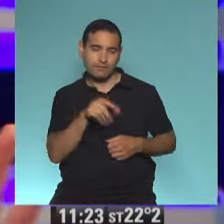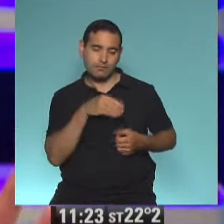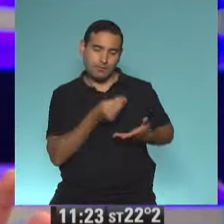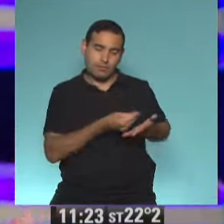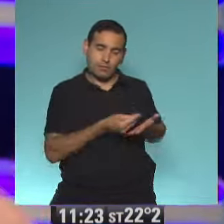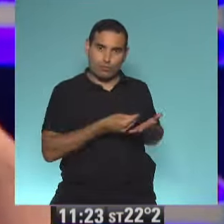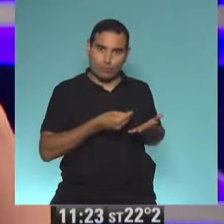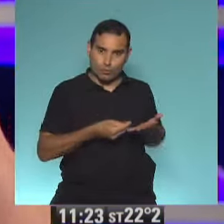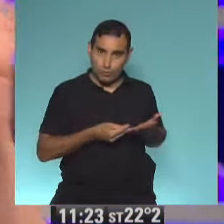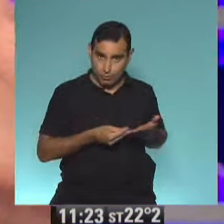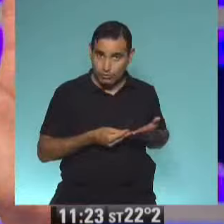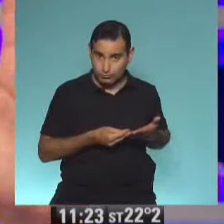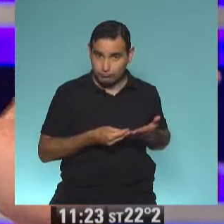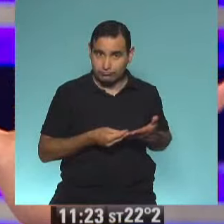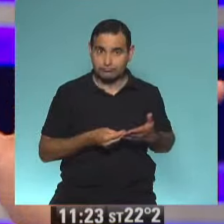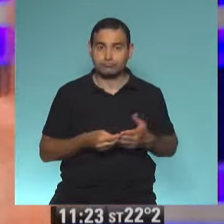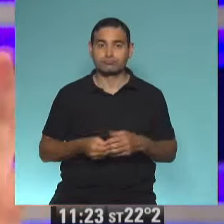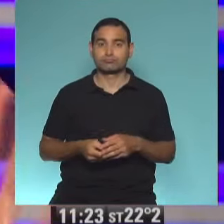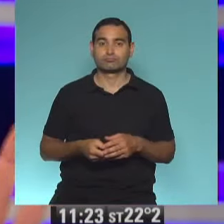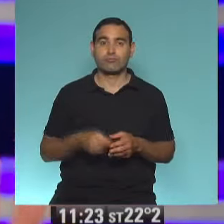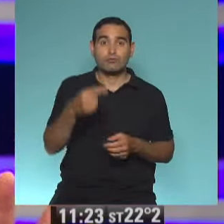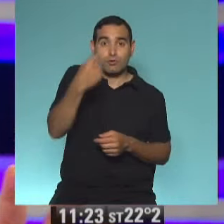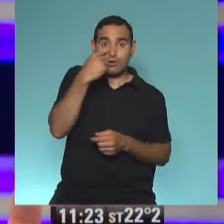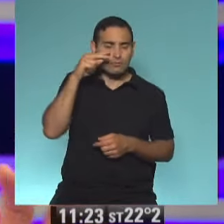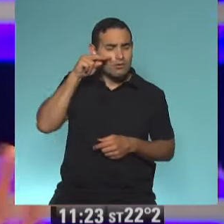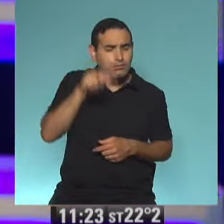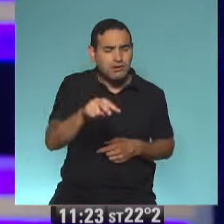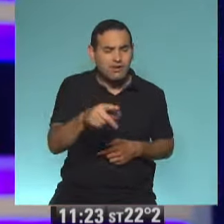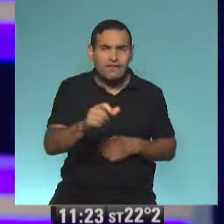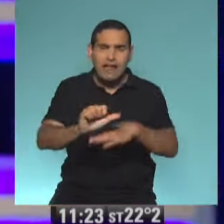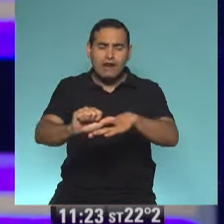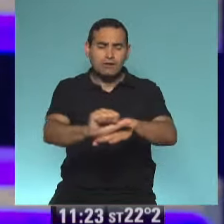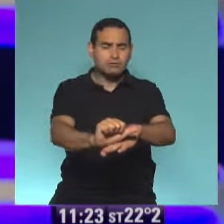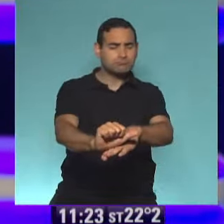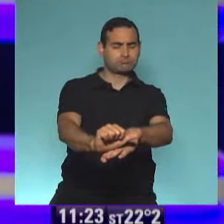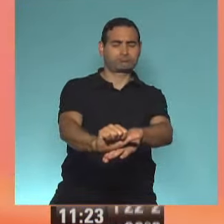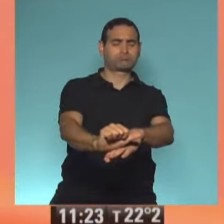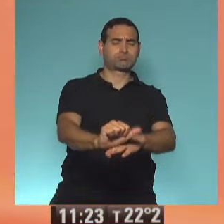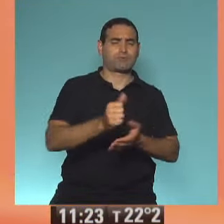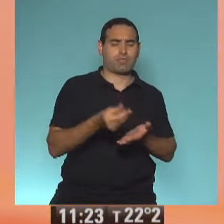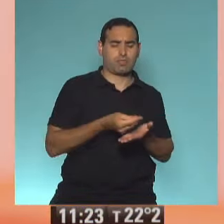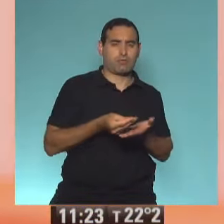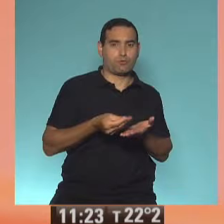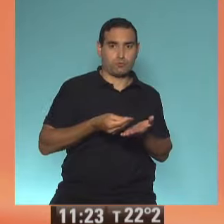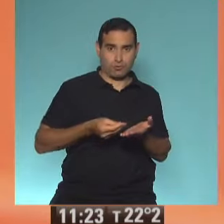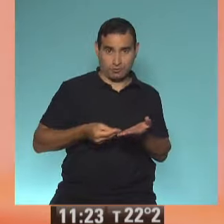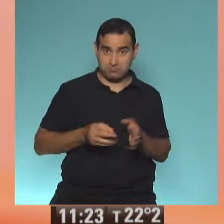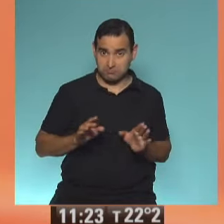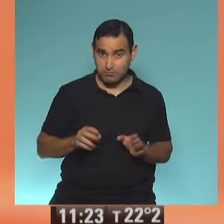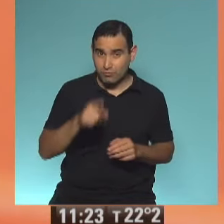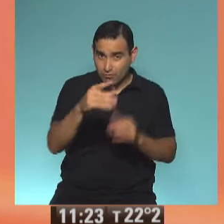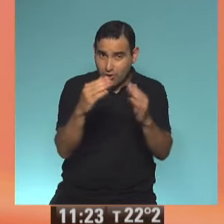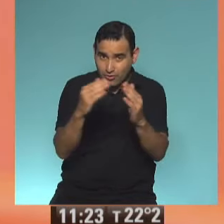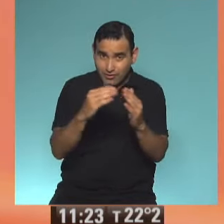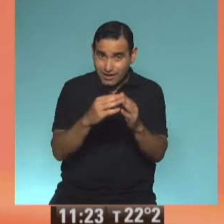simple vista. Me gusta. Lo que vemos a ojo. Si le damos lugar. Observamos al caracol y dibujamos alguna parte. Muy bien, a ver ustedes en